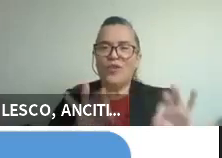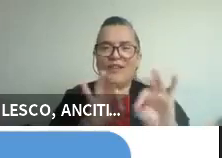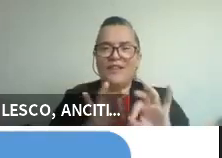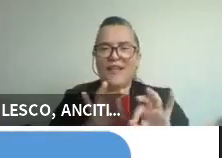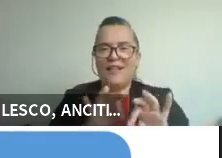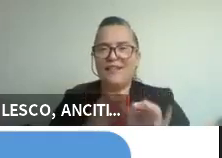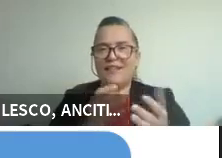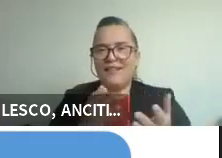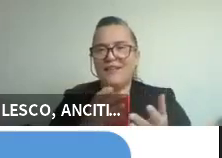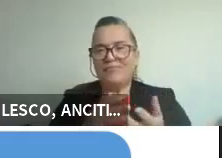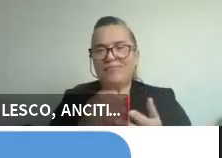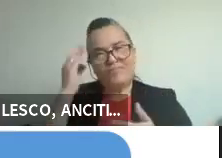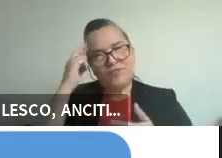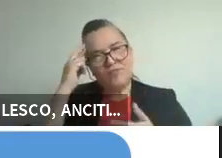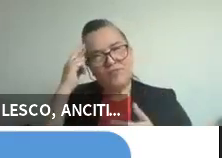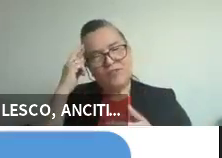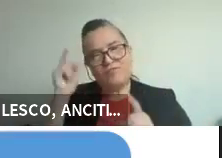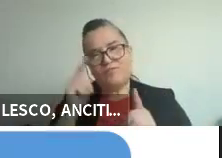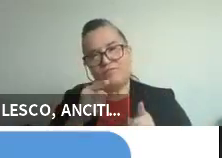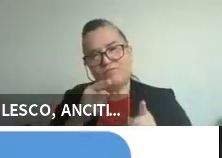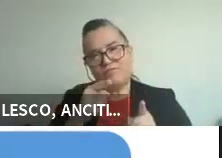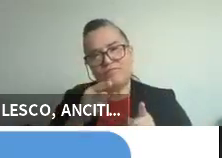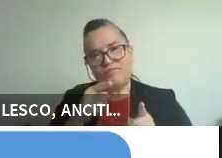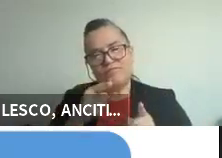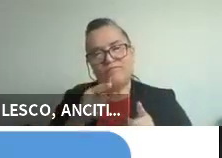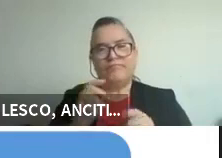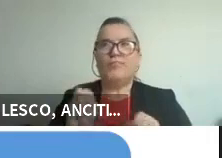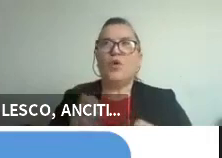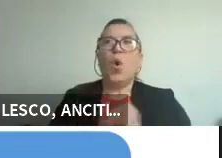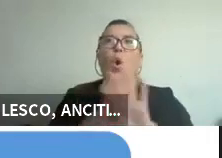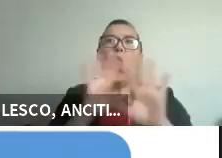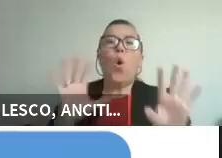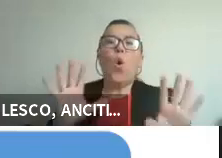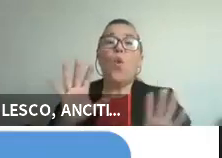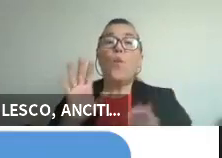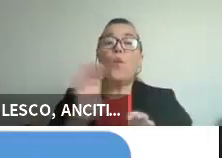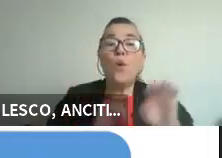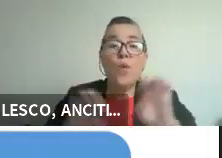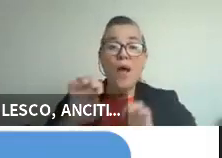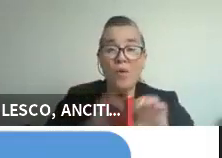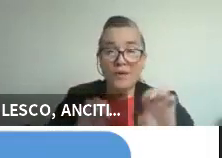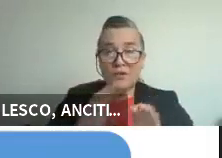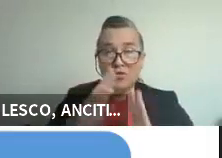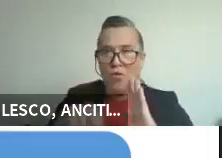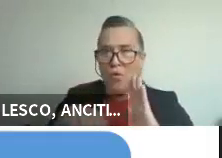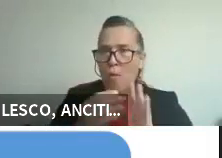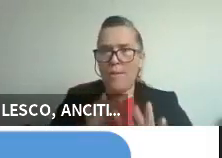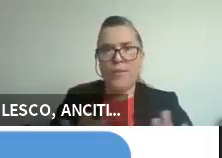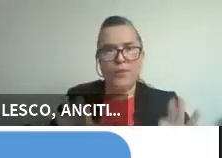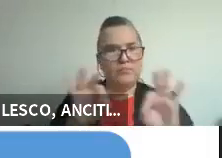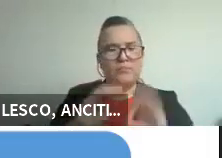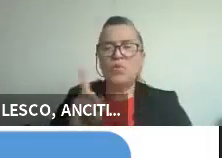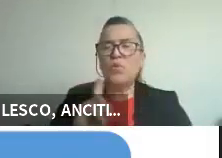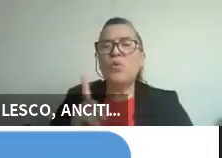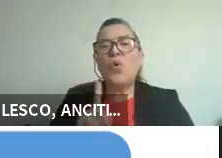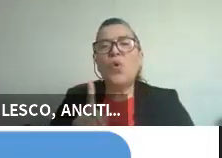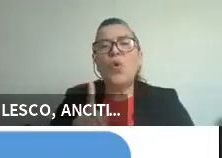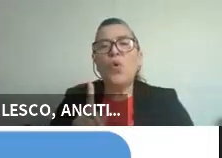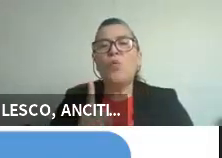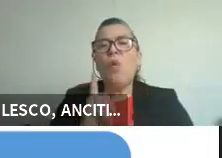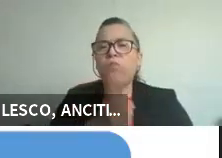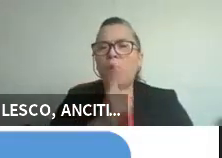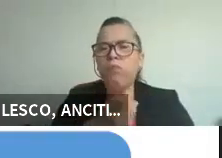sobre el que vale la pena reflexionar es obvio que la evaluación juega un papel muy importante no como un elemento punitivo